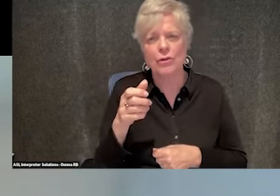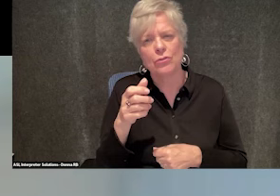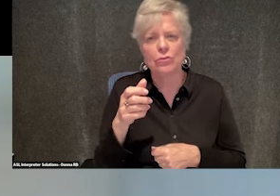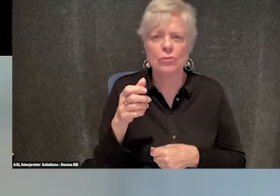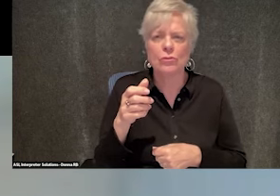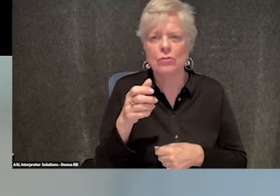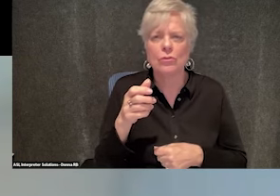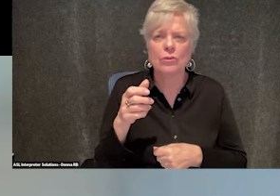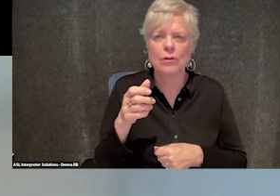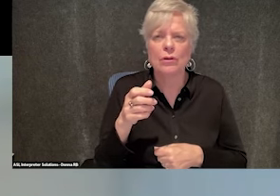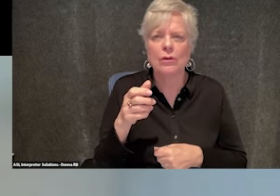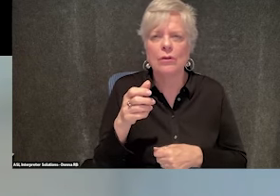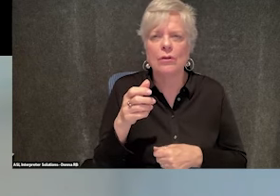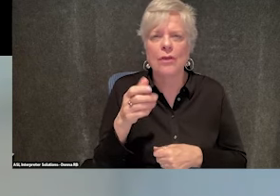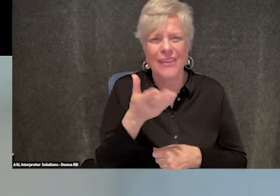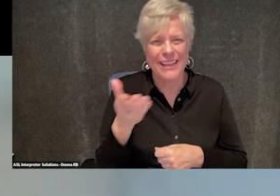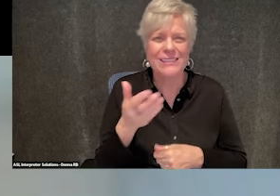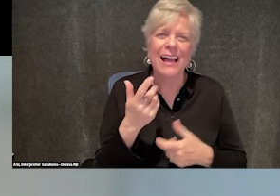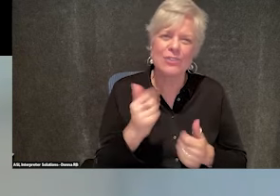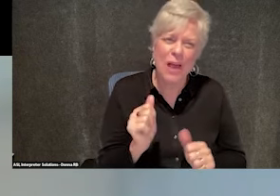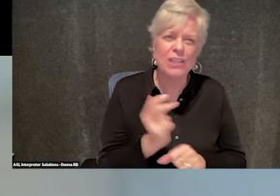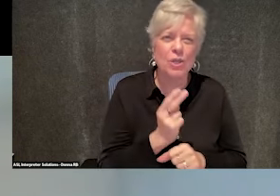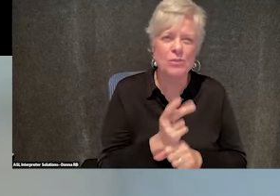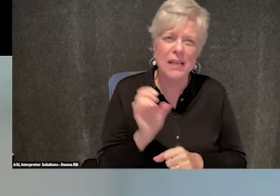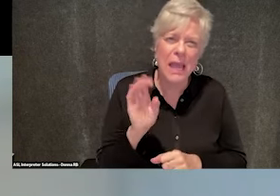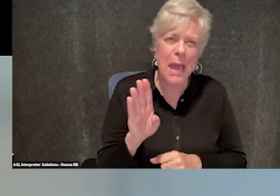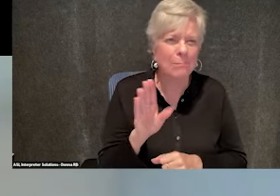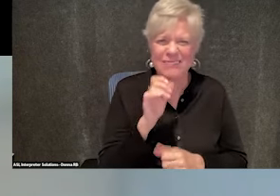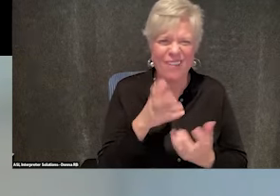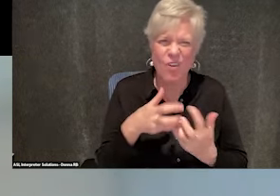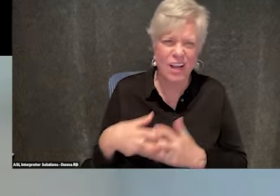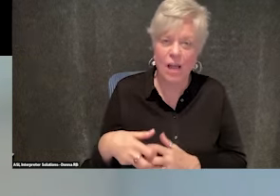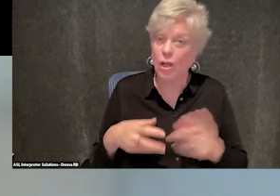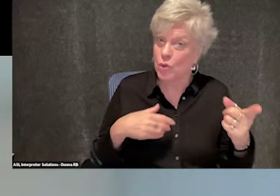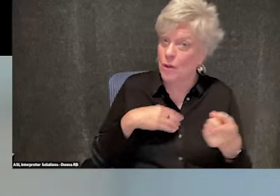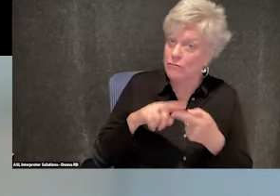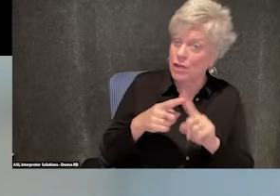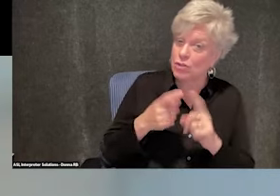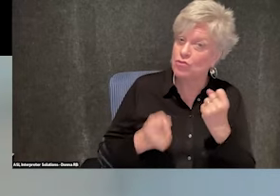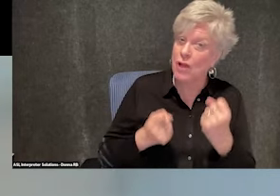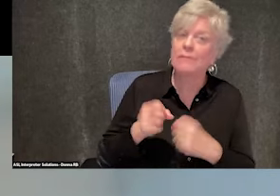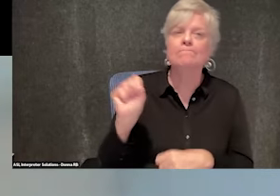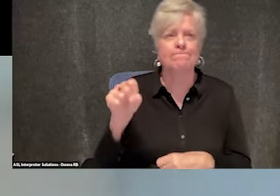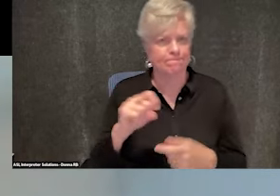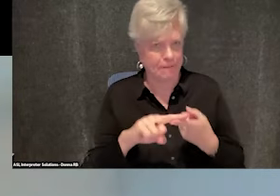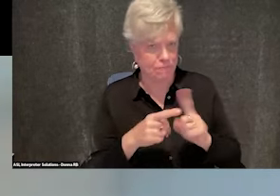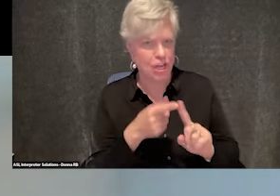conducen automóvil. Siempre me hace reír esta pregunta, porque